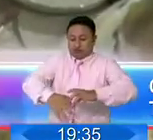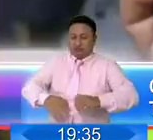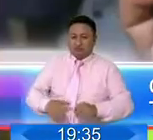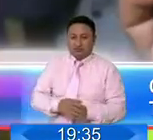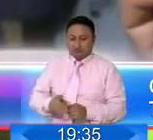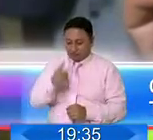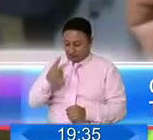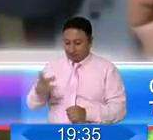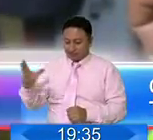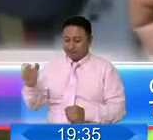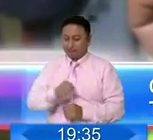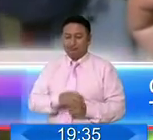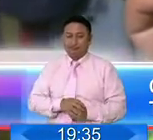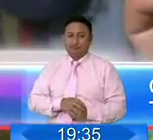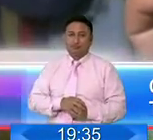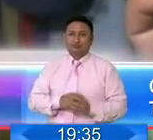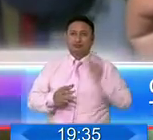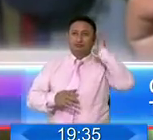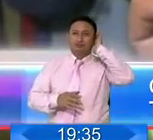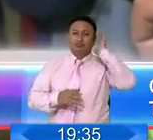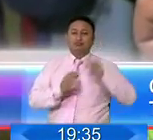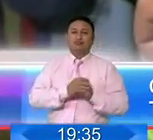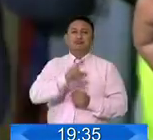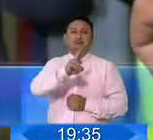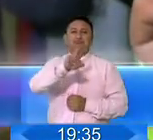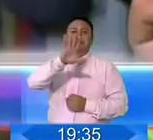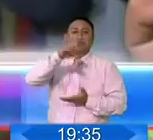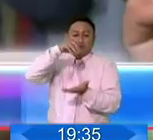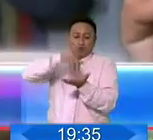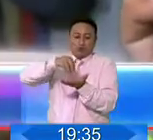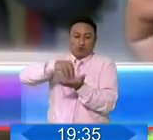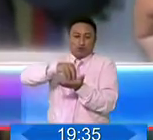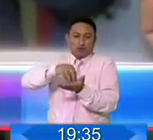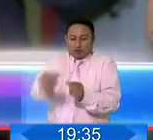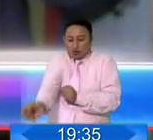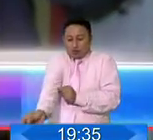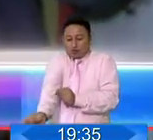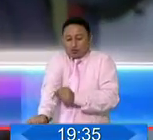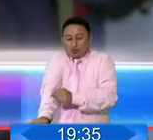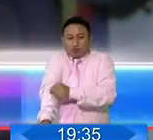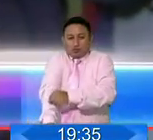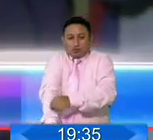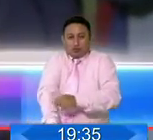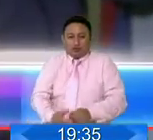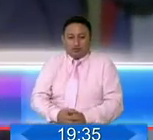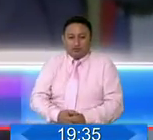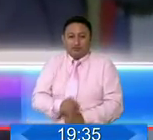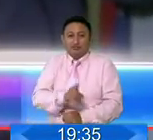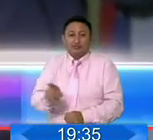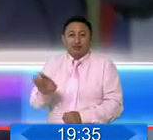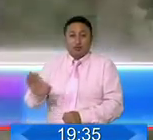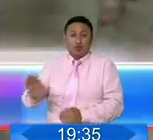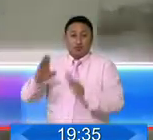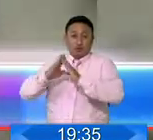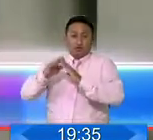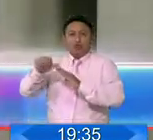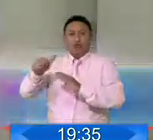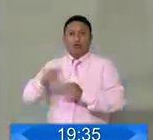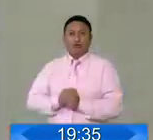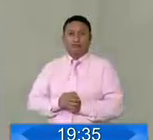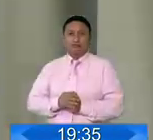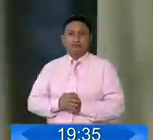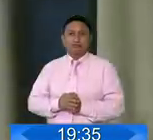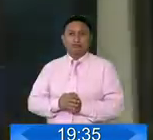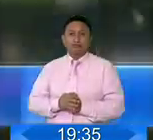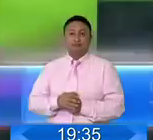brazo. Hemos encontrado alrededor de unas 25 fundas en el yeso y en la casa se encontró otro poco de sustancia. Un domicilio